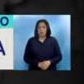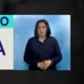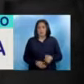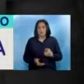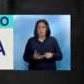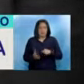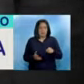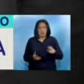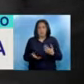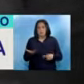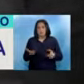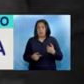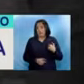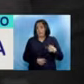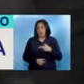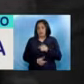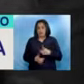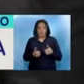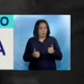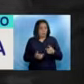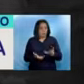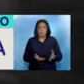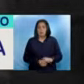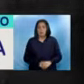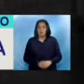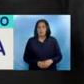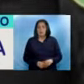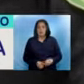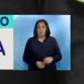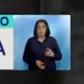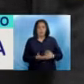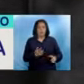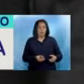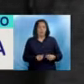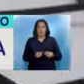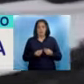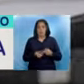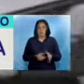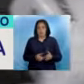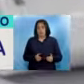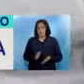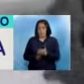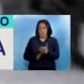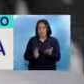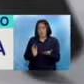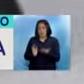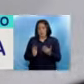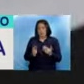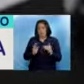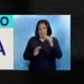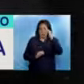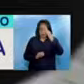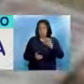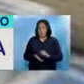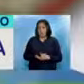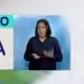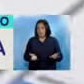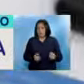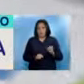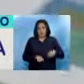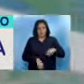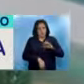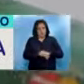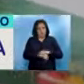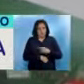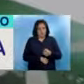inoficiosa para él y satisfactoria para nosotros, se entrega hacia la unidad policial, siendo objeto de la